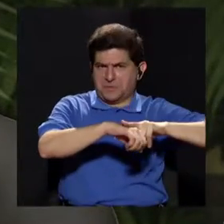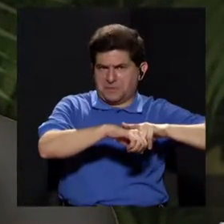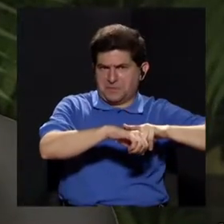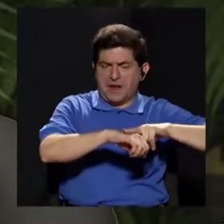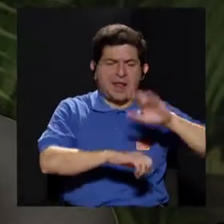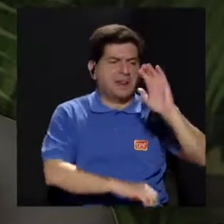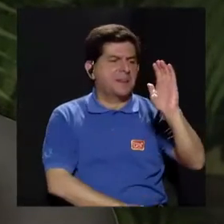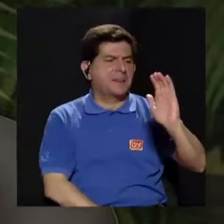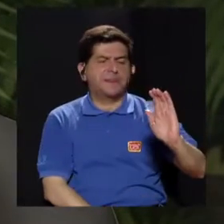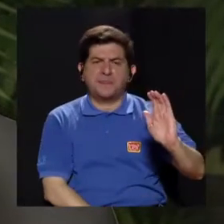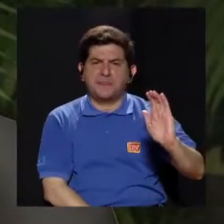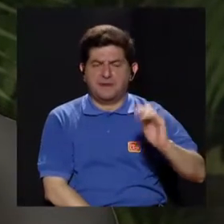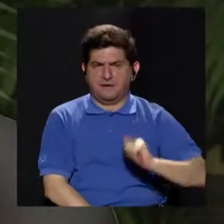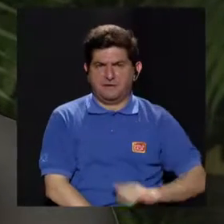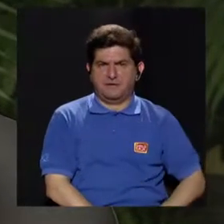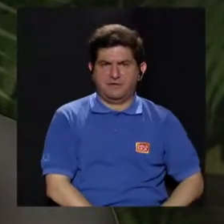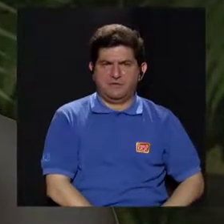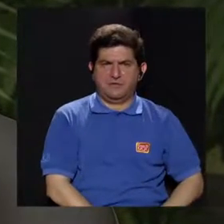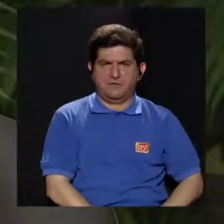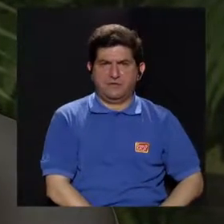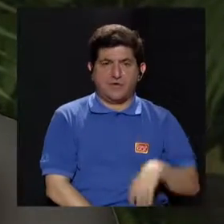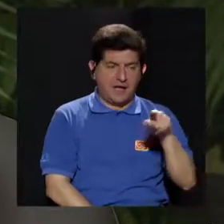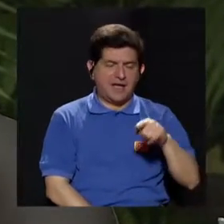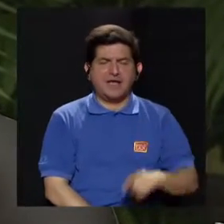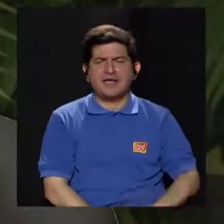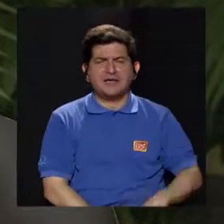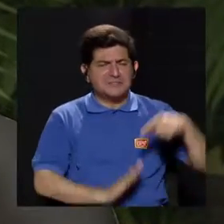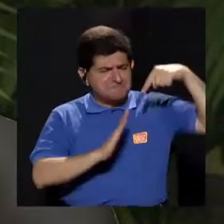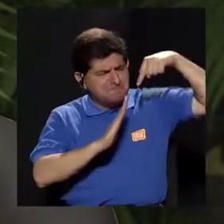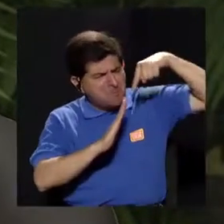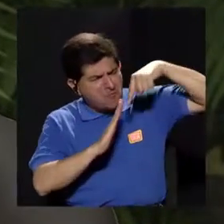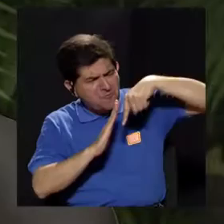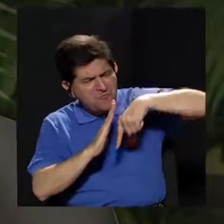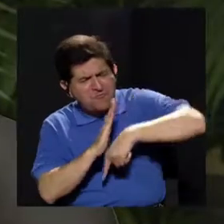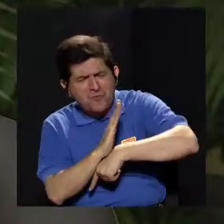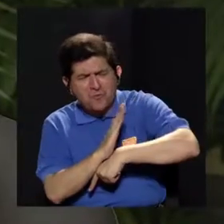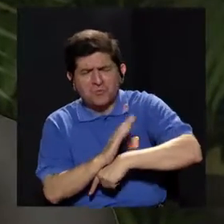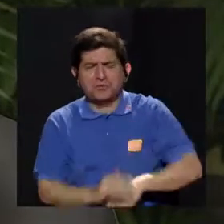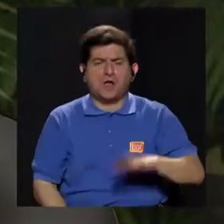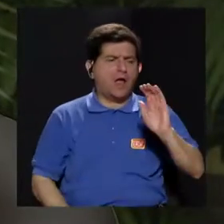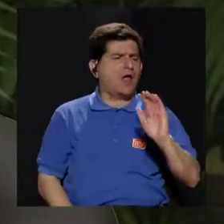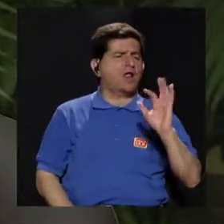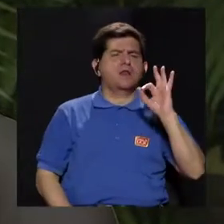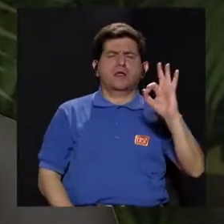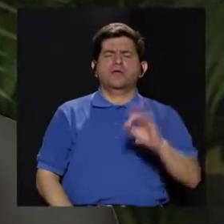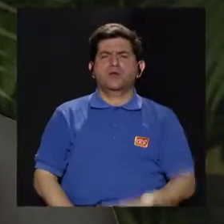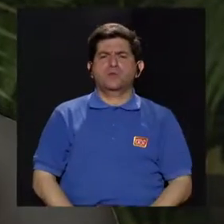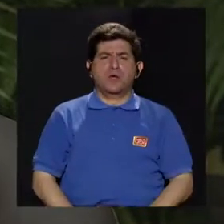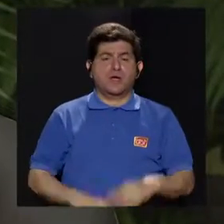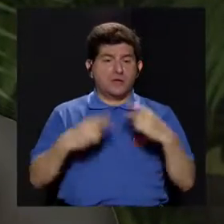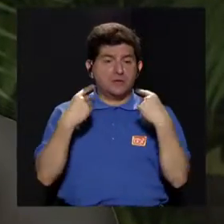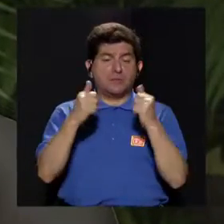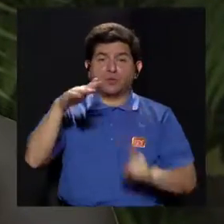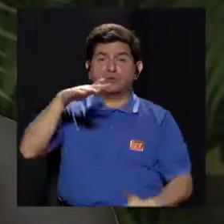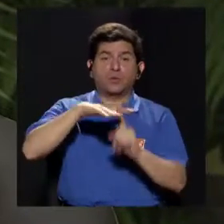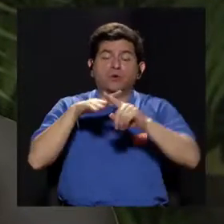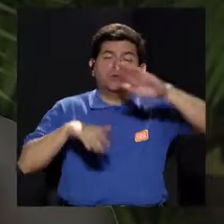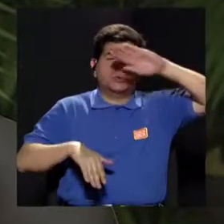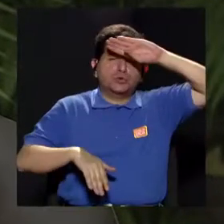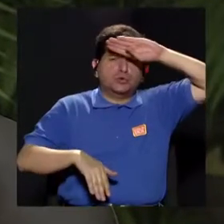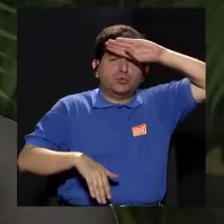usualmente en los niños, la fiebre aguda, o sea que el niño está bien, hace un periodo